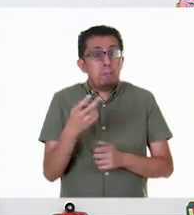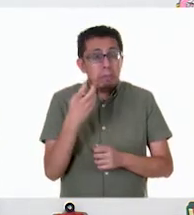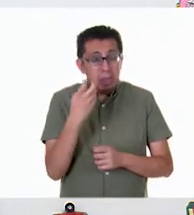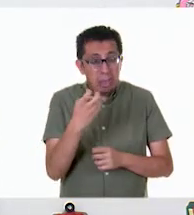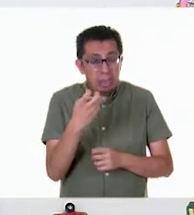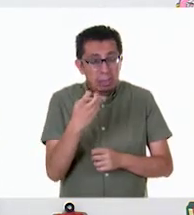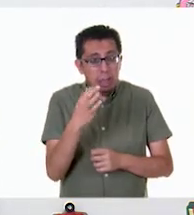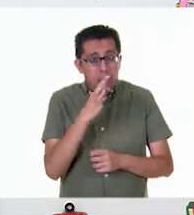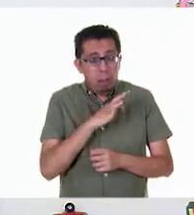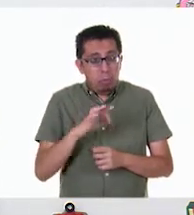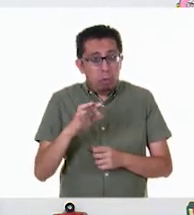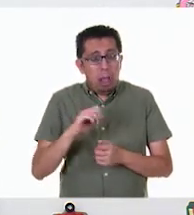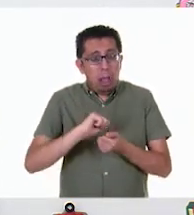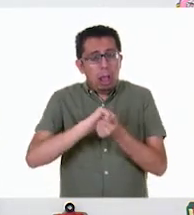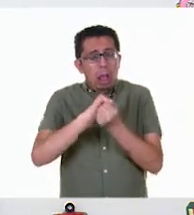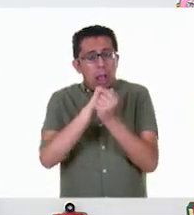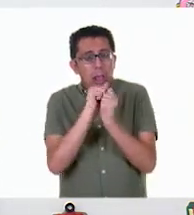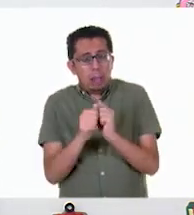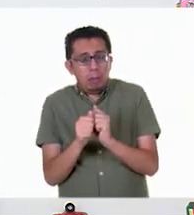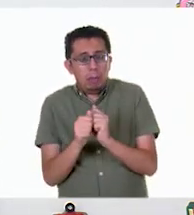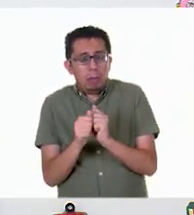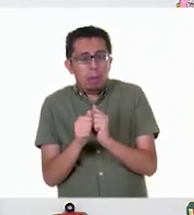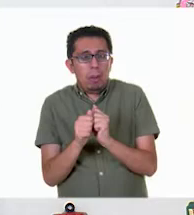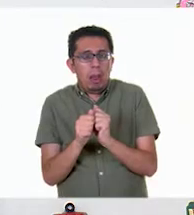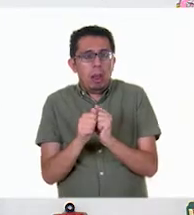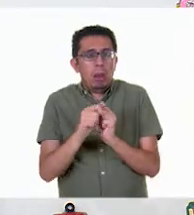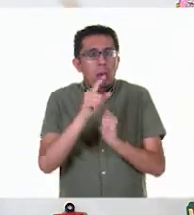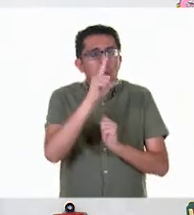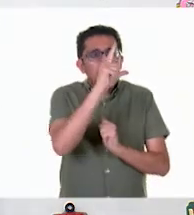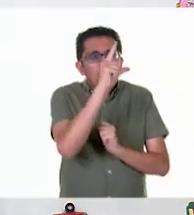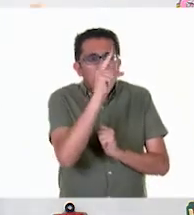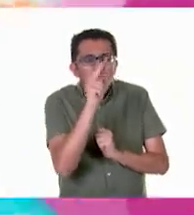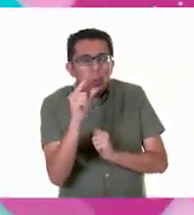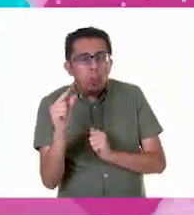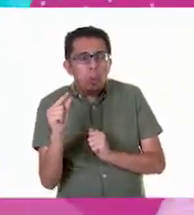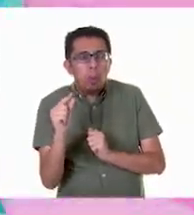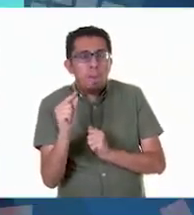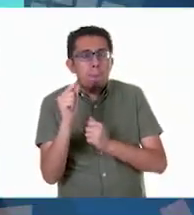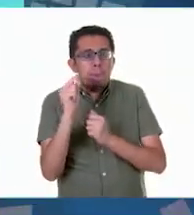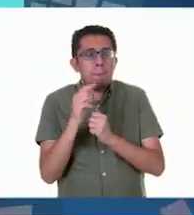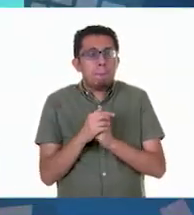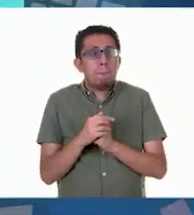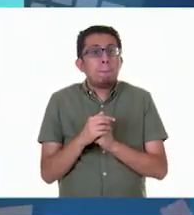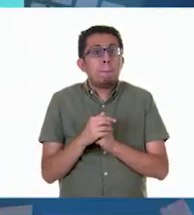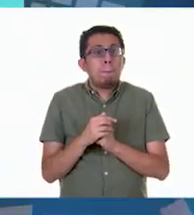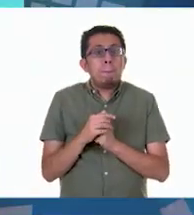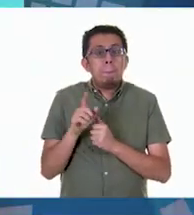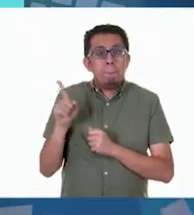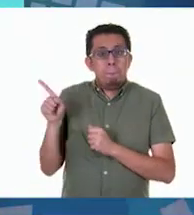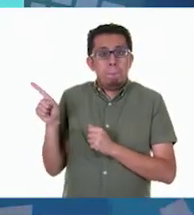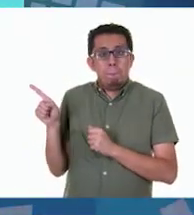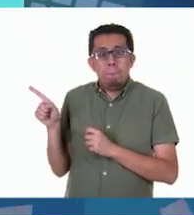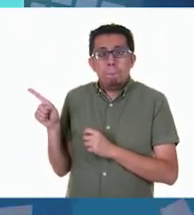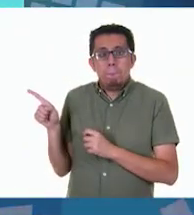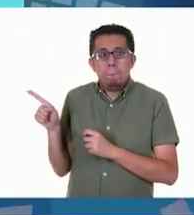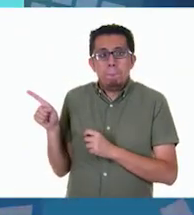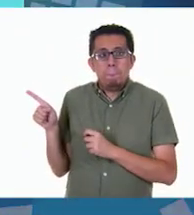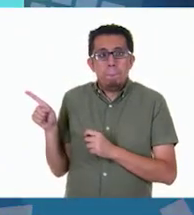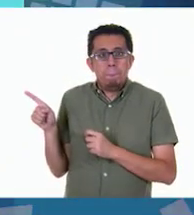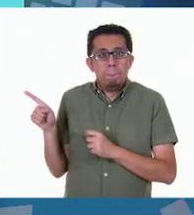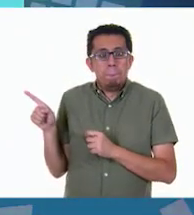la podemos reducir y quedaría de la siguiente forma. Aquí me ayudó el maestro.